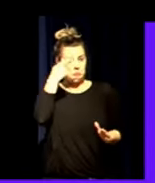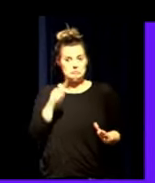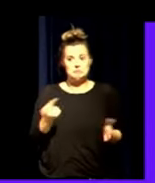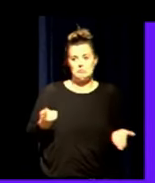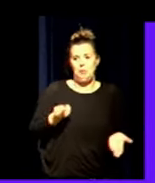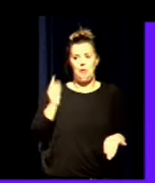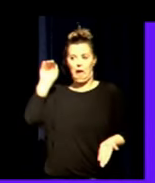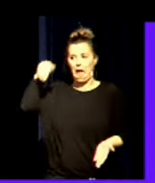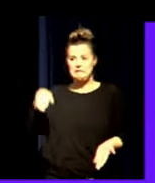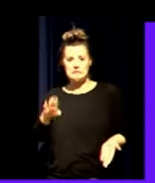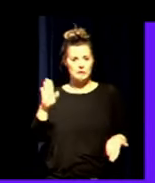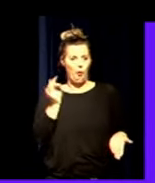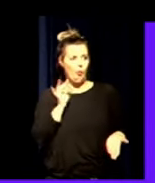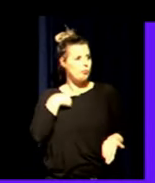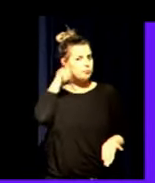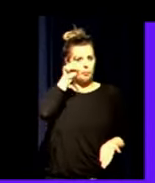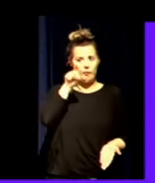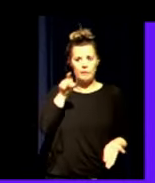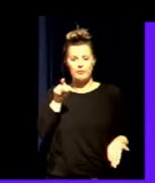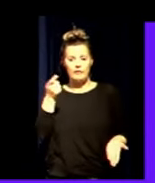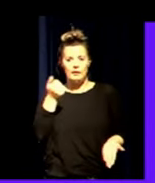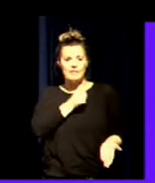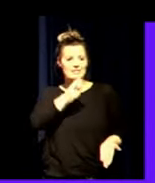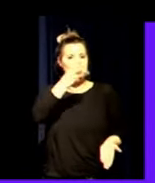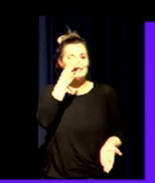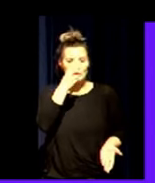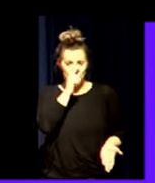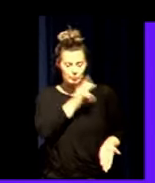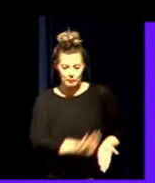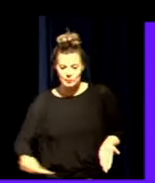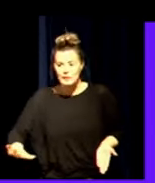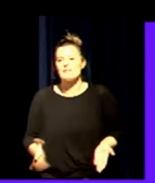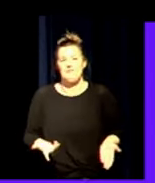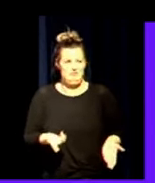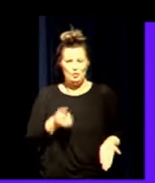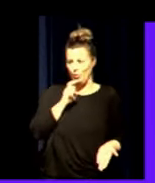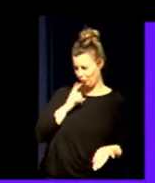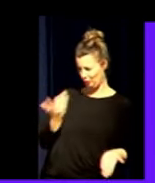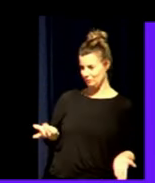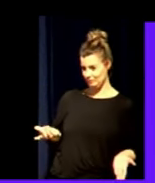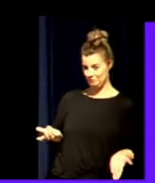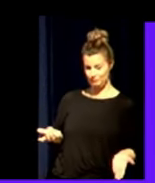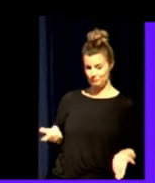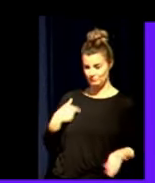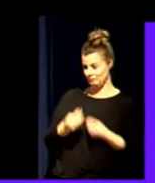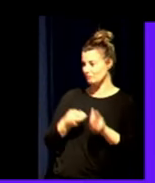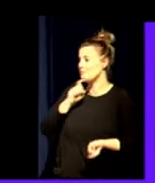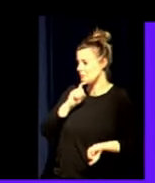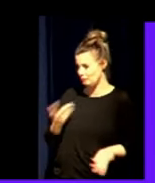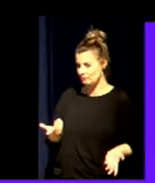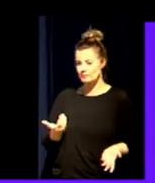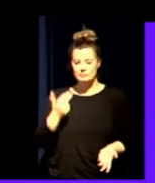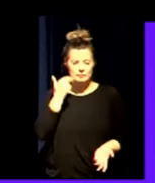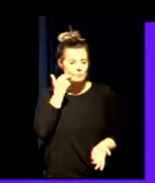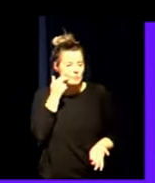soy profe, maestra de tercero de primaria, ¿cómo? El miedo escénico